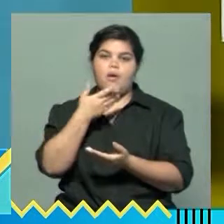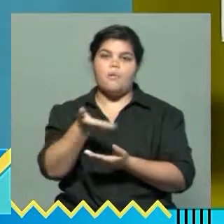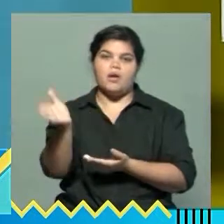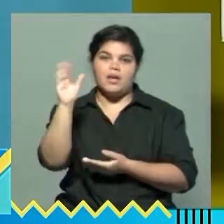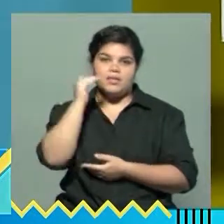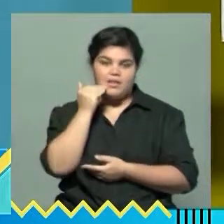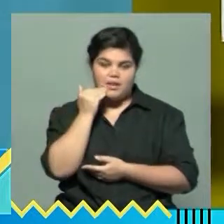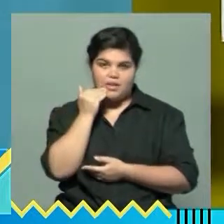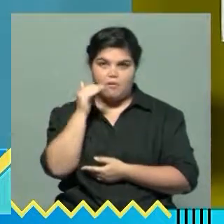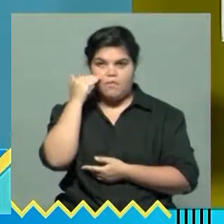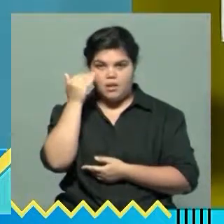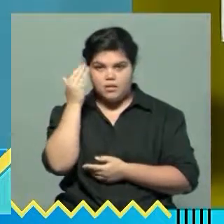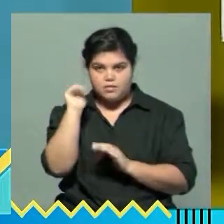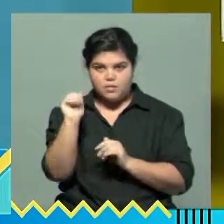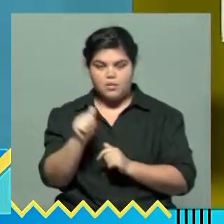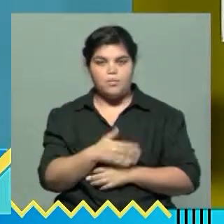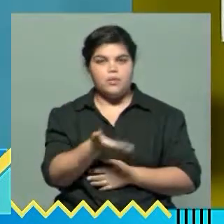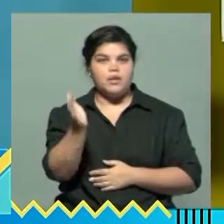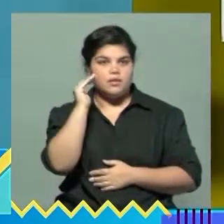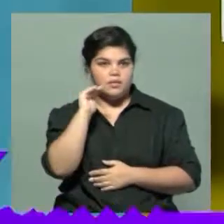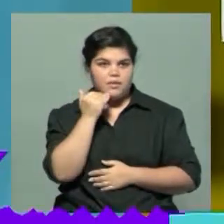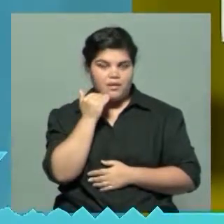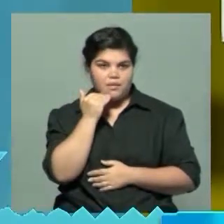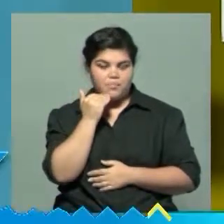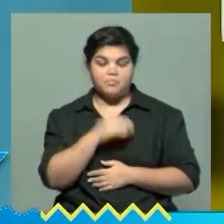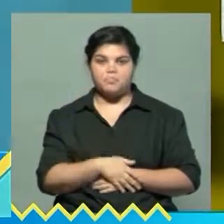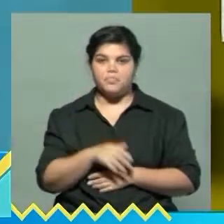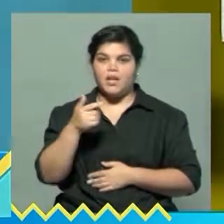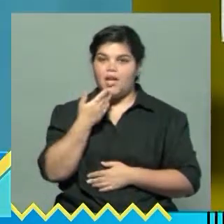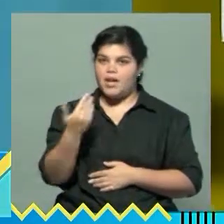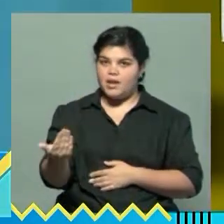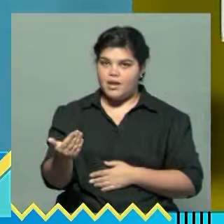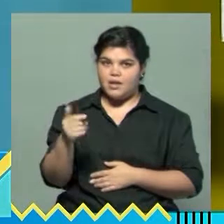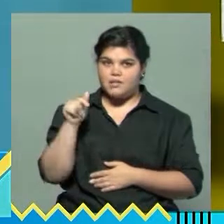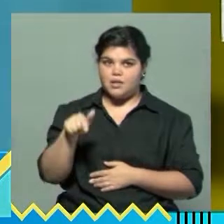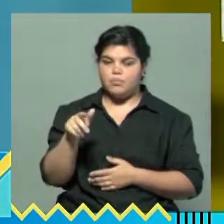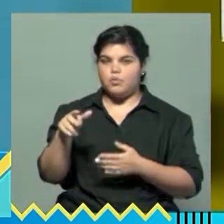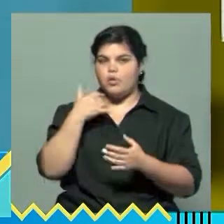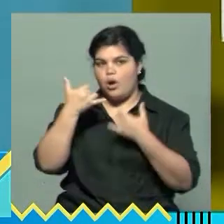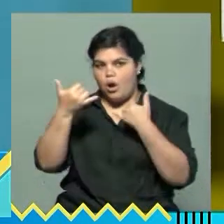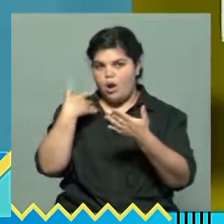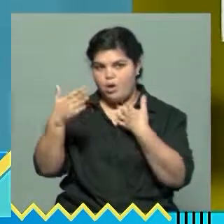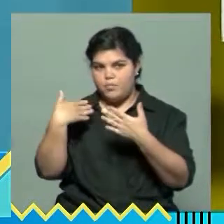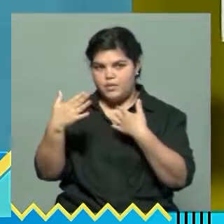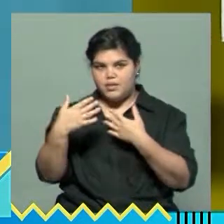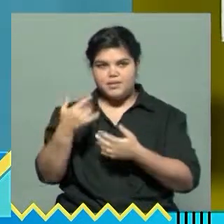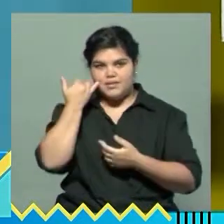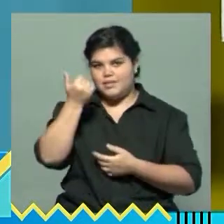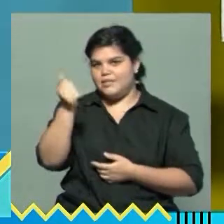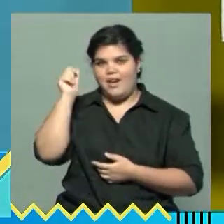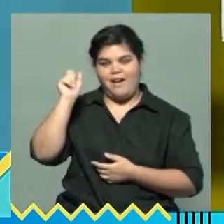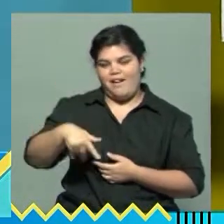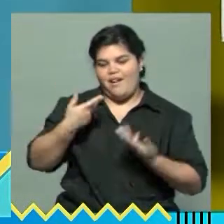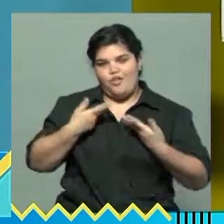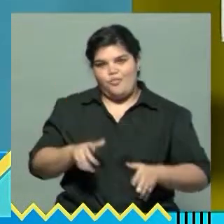Buenas tardes. Buenas tardes, Fernanda, ¿cómo estás? Bien, muy bien. Bueno, muchísimas gracias por la comunicación. Sos una persona ya de la casa de la